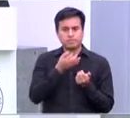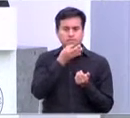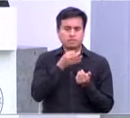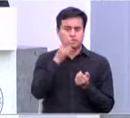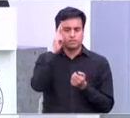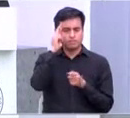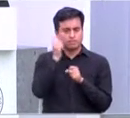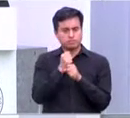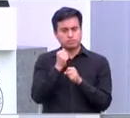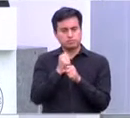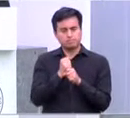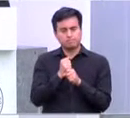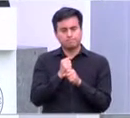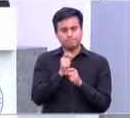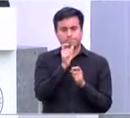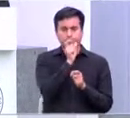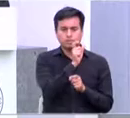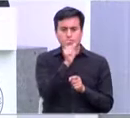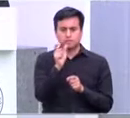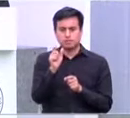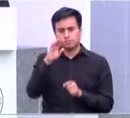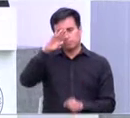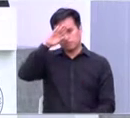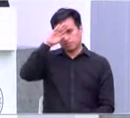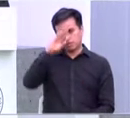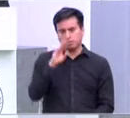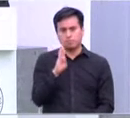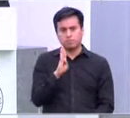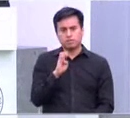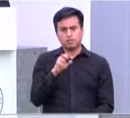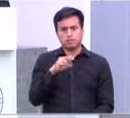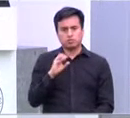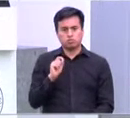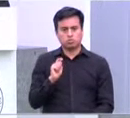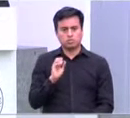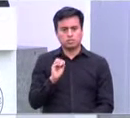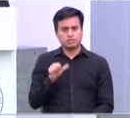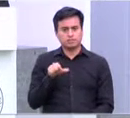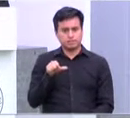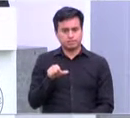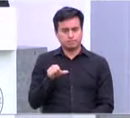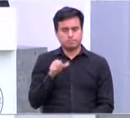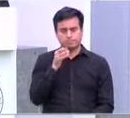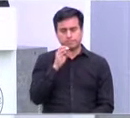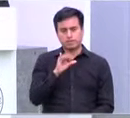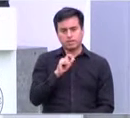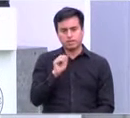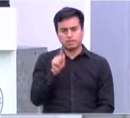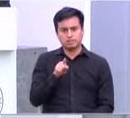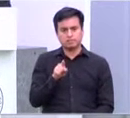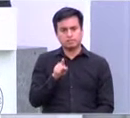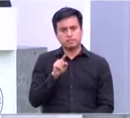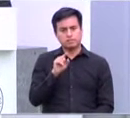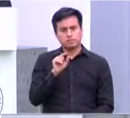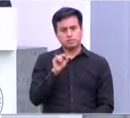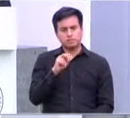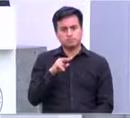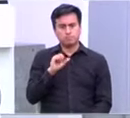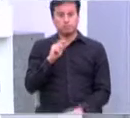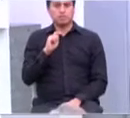la reflexión que en palabras del papa benedicto 16 en cáritas in veritate